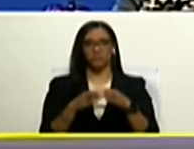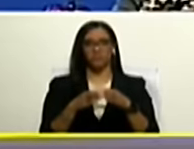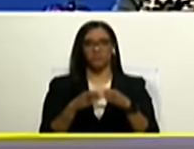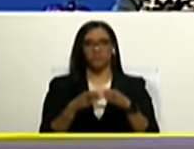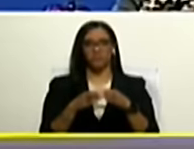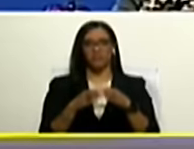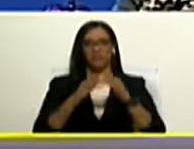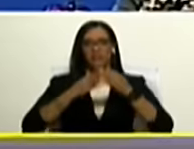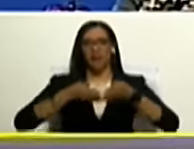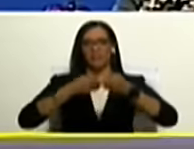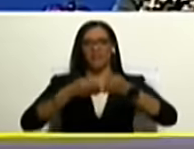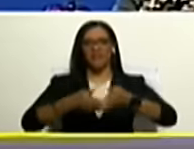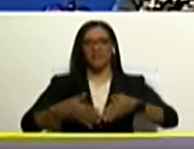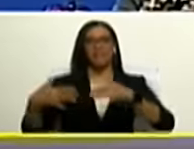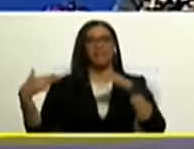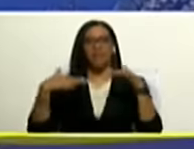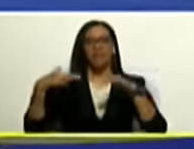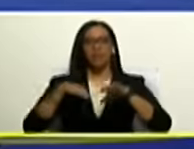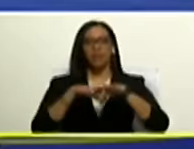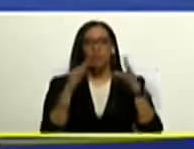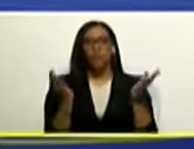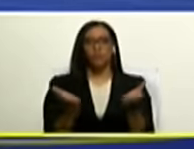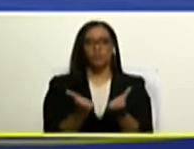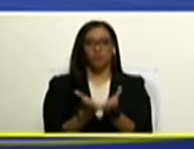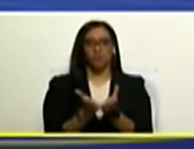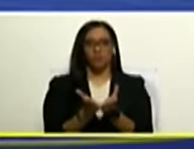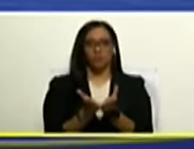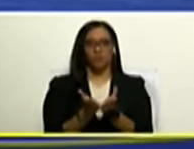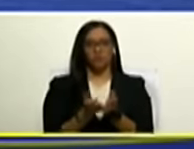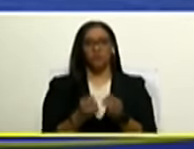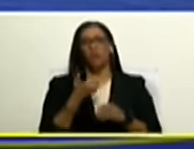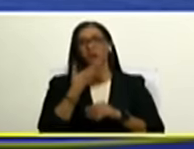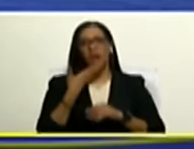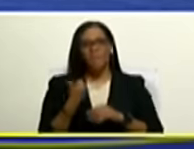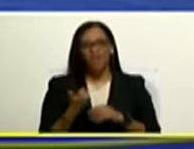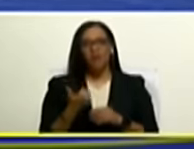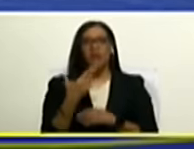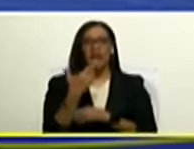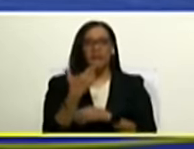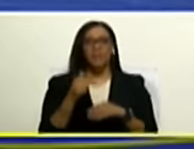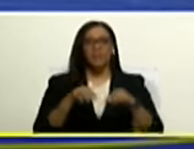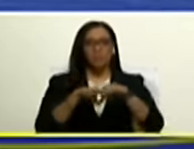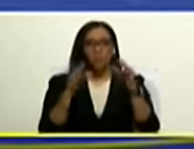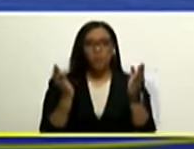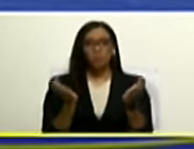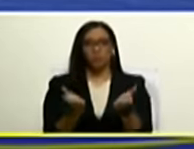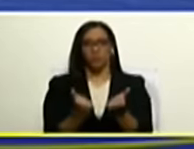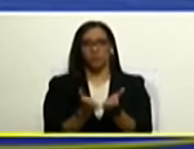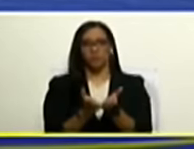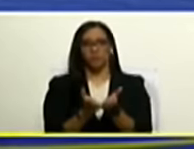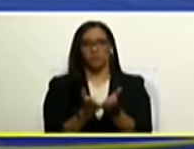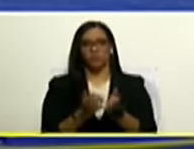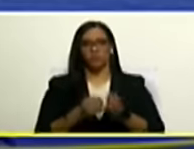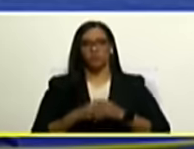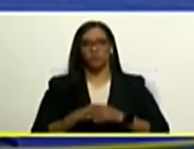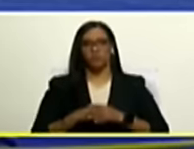de la marina de guerra del mundo, con las mejores armas del mundo,